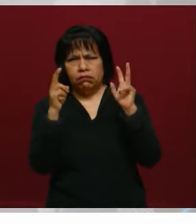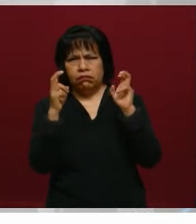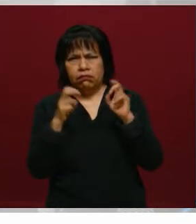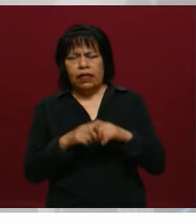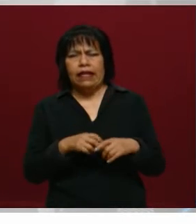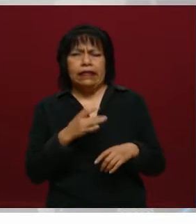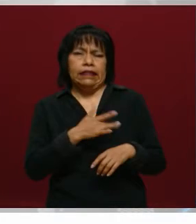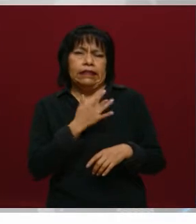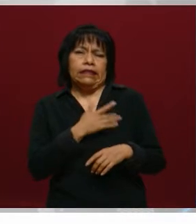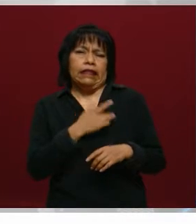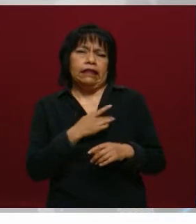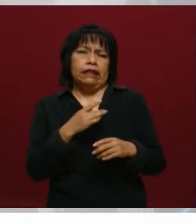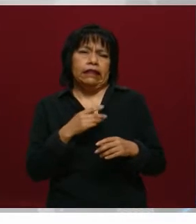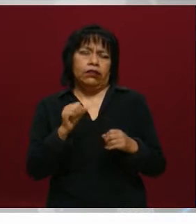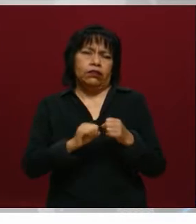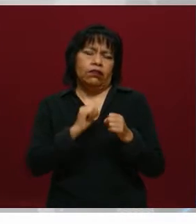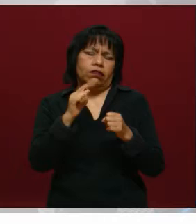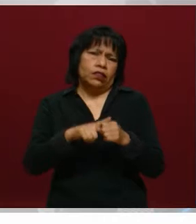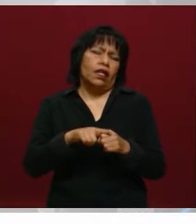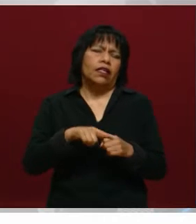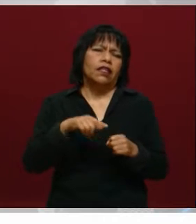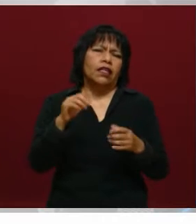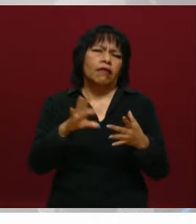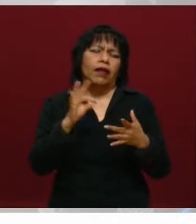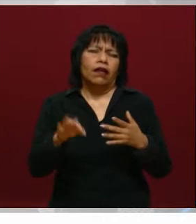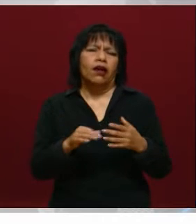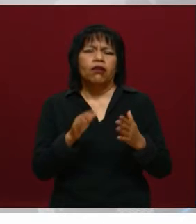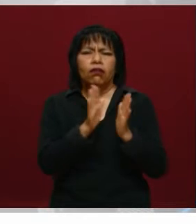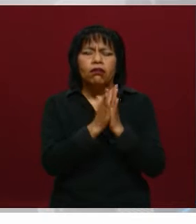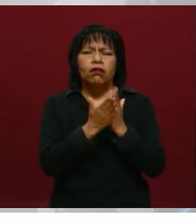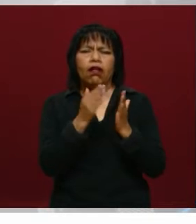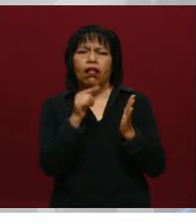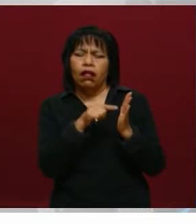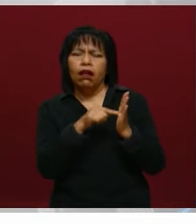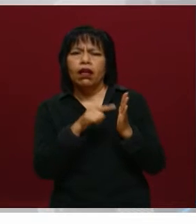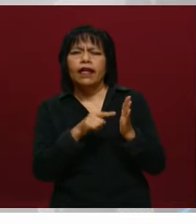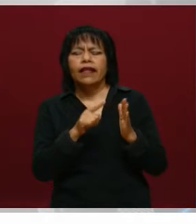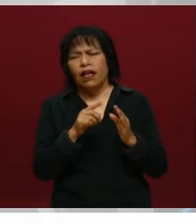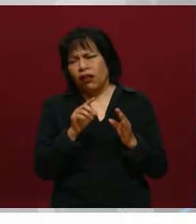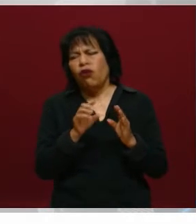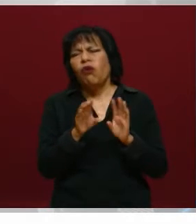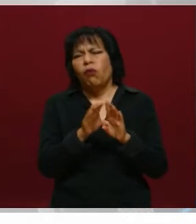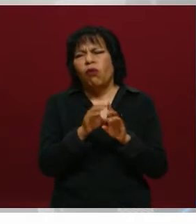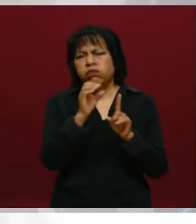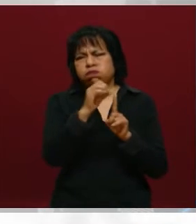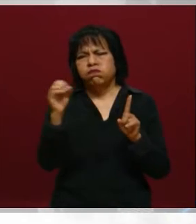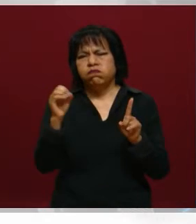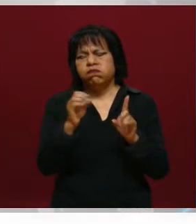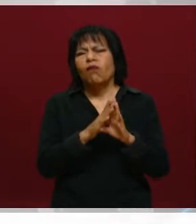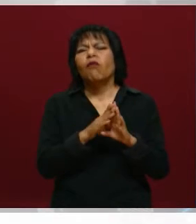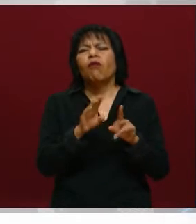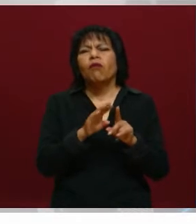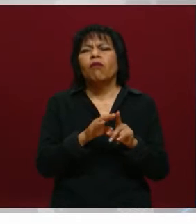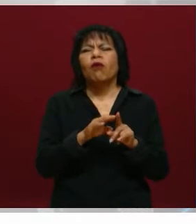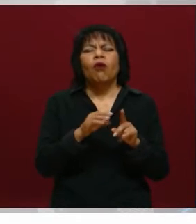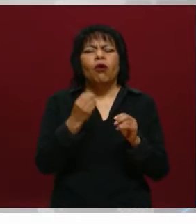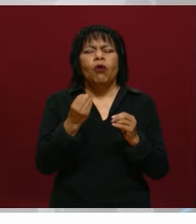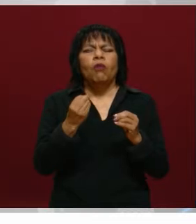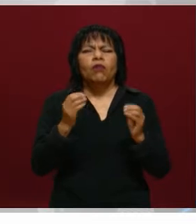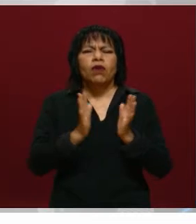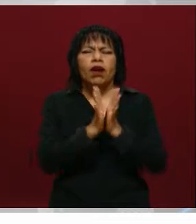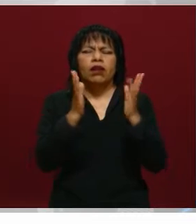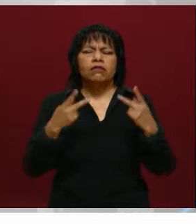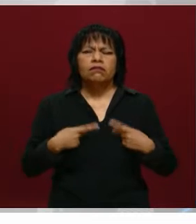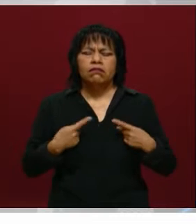el sentido social y pedagógico de las cartillas éticas eso está integrado de manera transición área y